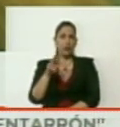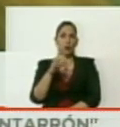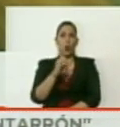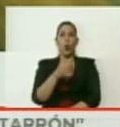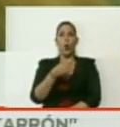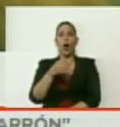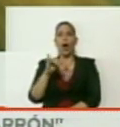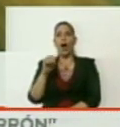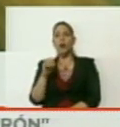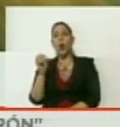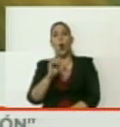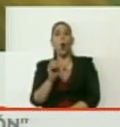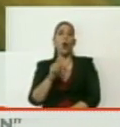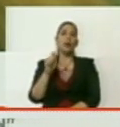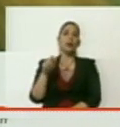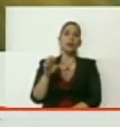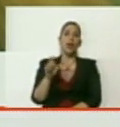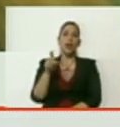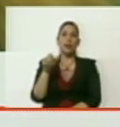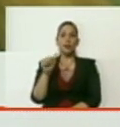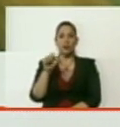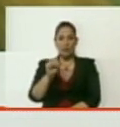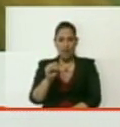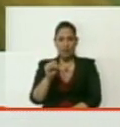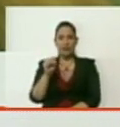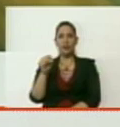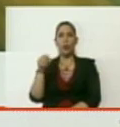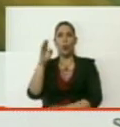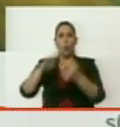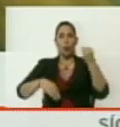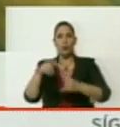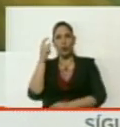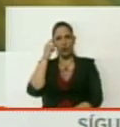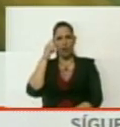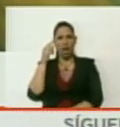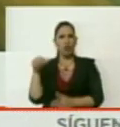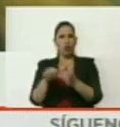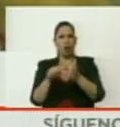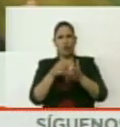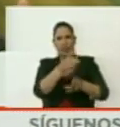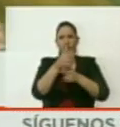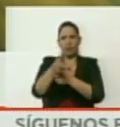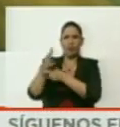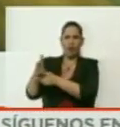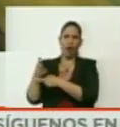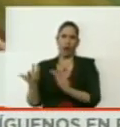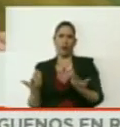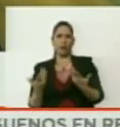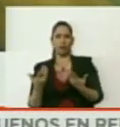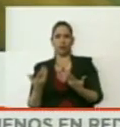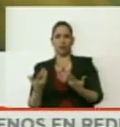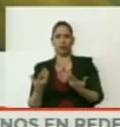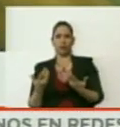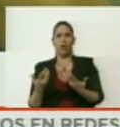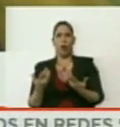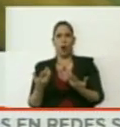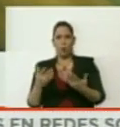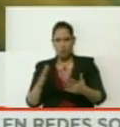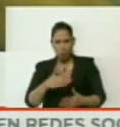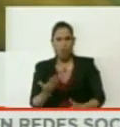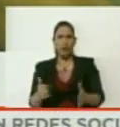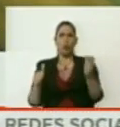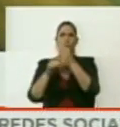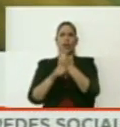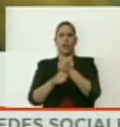o en Texas en los últimos días, donde atacan con armas de fuego que pueden conseguir libremente adolescentes y mayores de